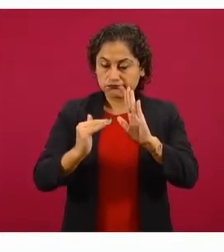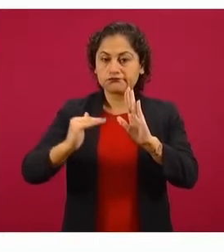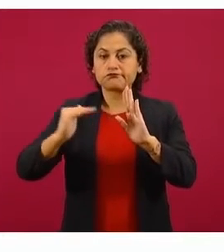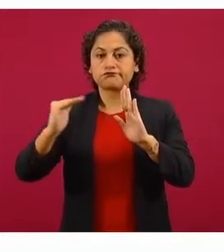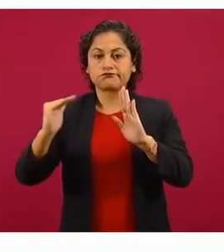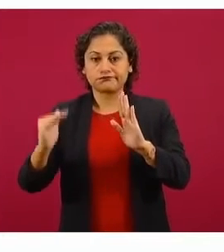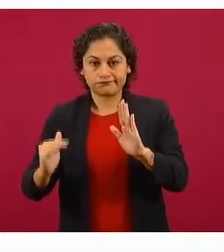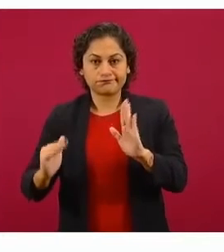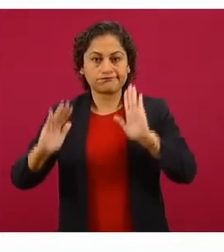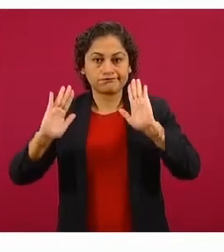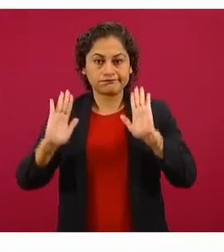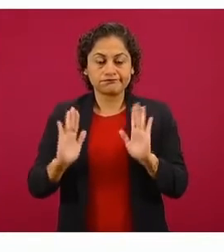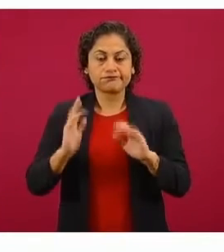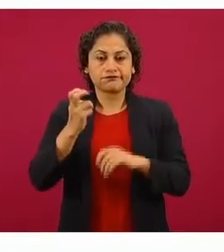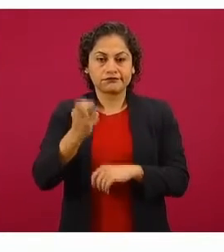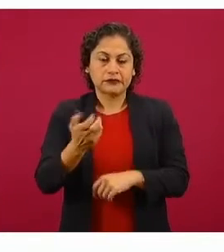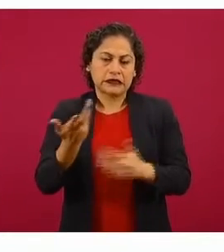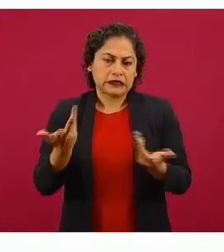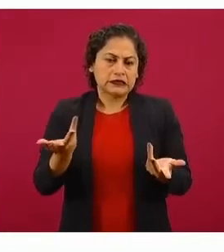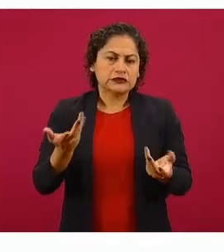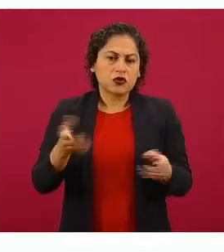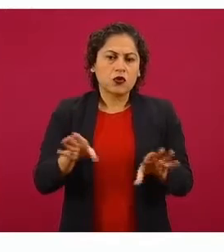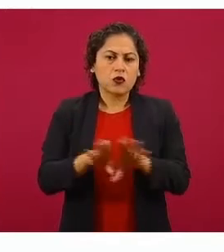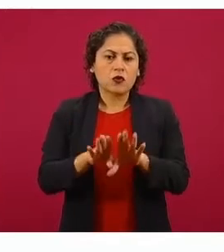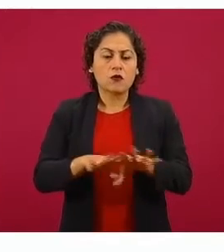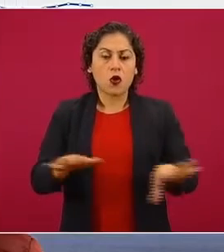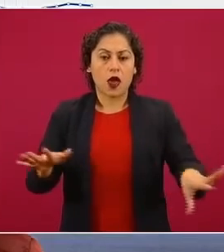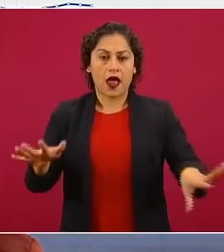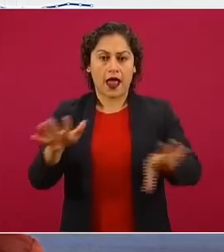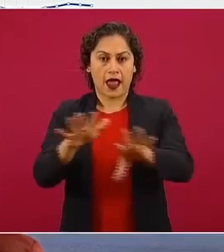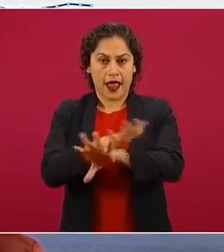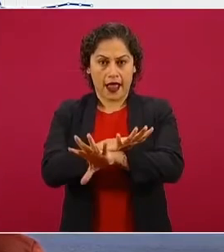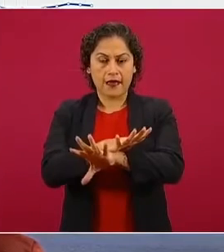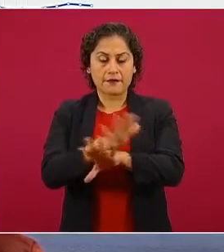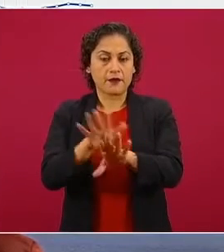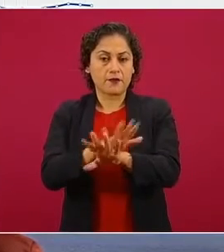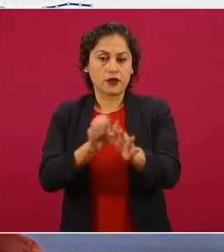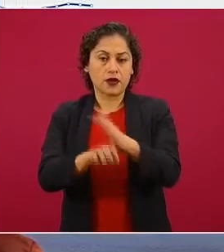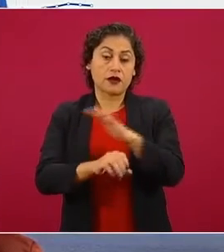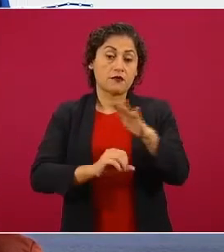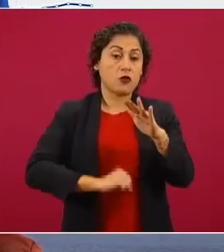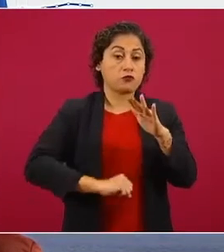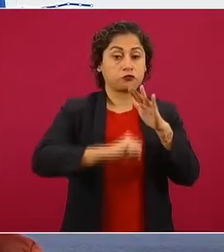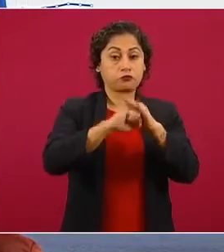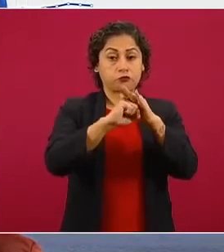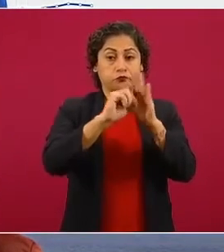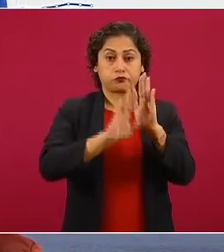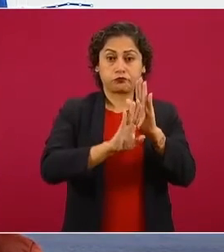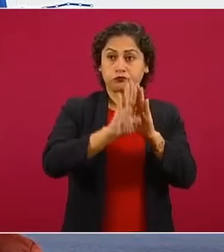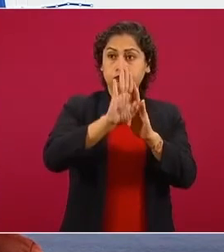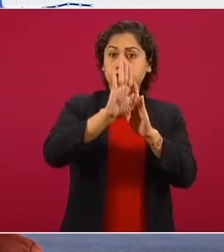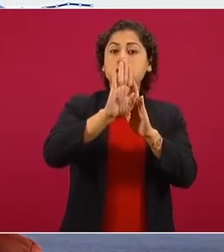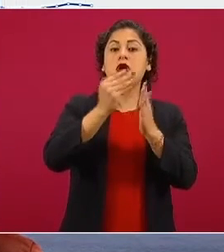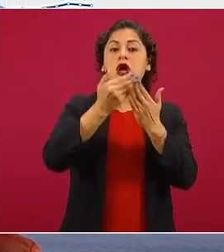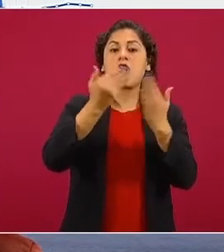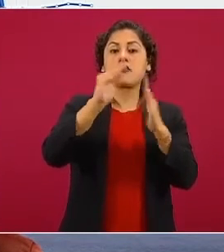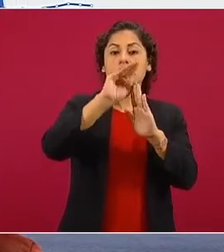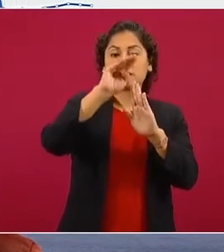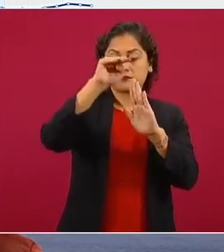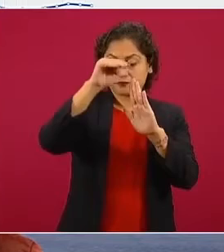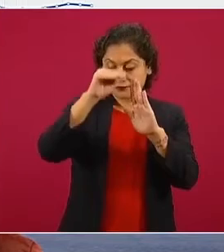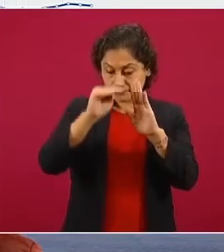la trayectoria, para que a todo el mundo le quede claro, es cuando de estar en ascenso, ahora empieza a estar en descenso.